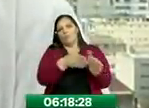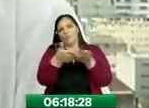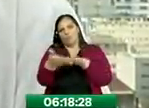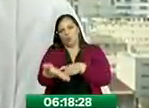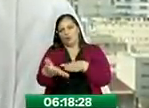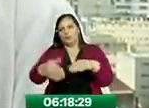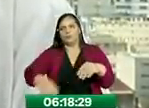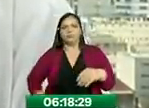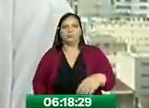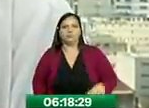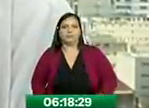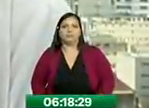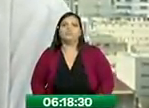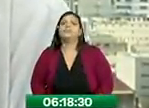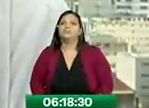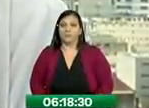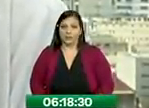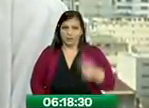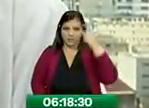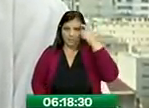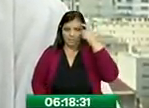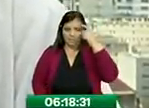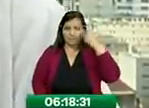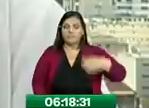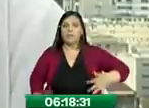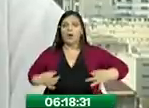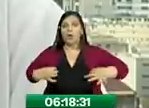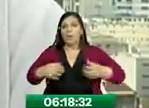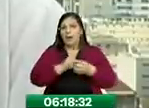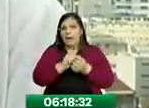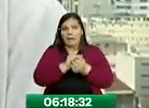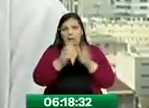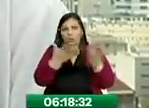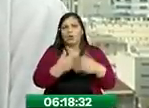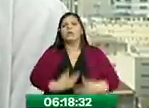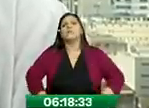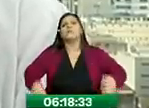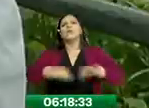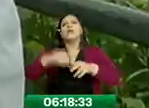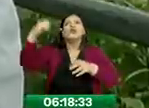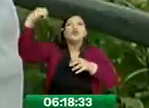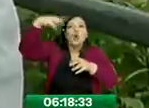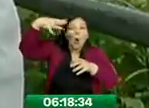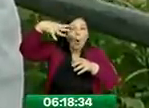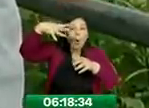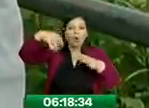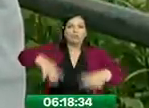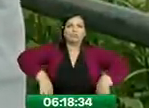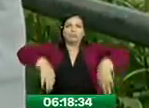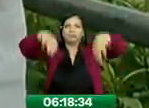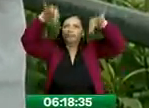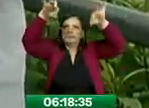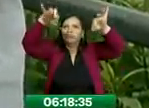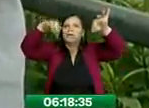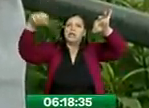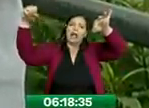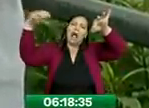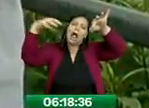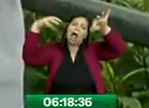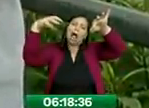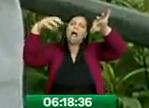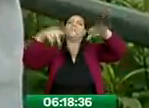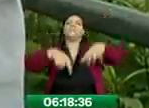dejar aproximadamente unos 5 o 10 minutos en el sol, pero el indicativo es de que esto sea lavado. El COVID-19 no sobrevive